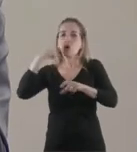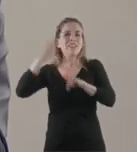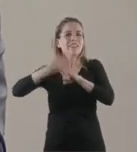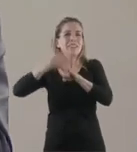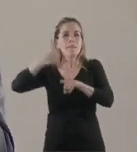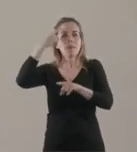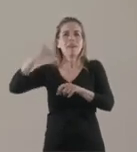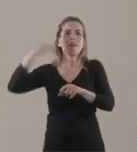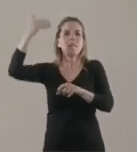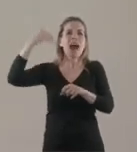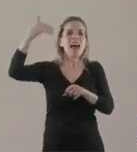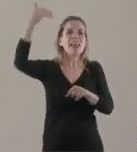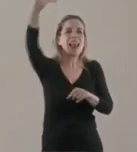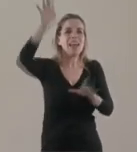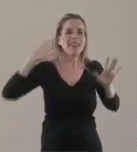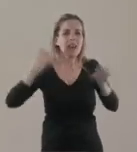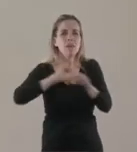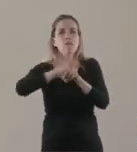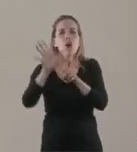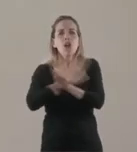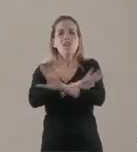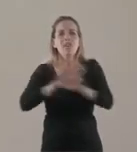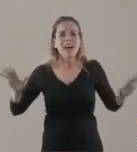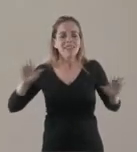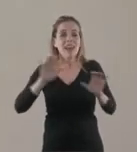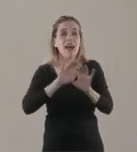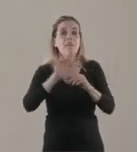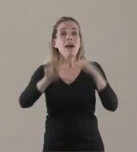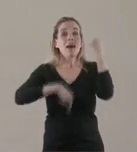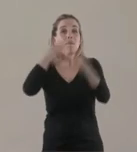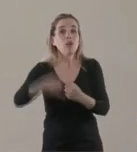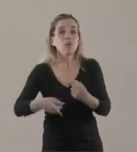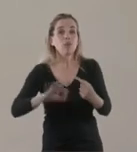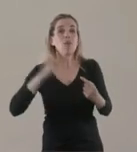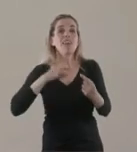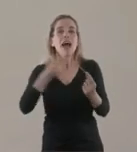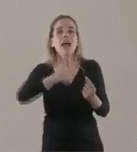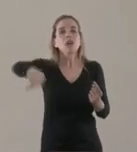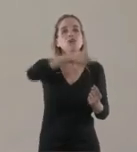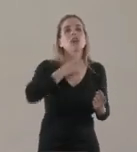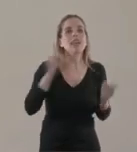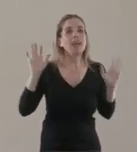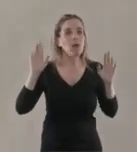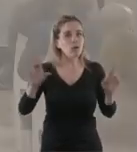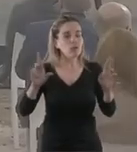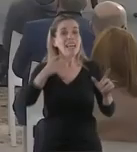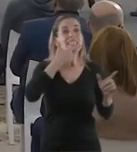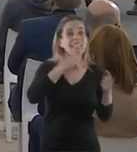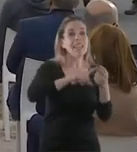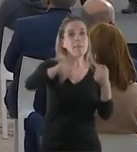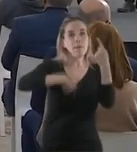para salir de la pandemia para volver a la vida que queremos en septiembre y en noviembre